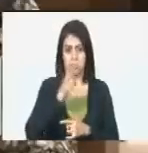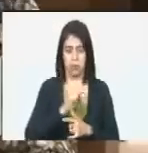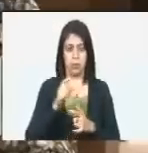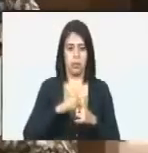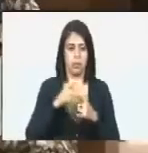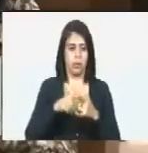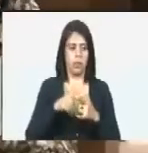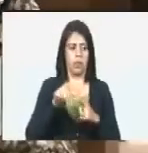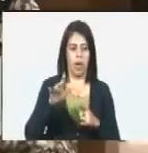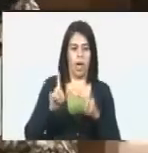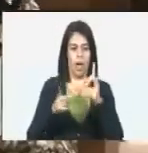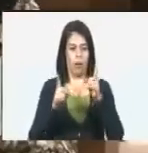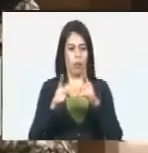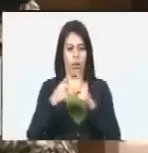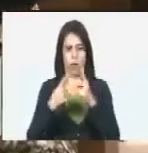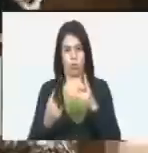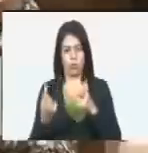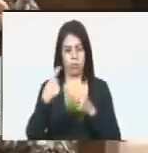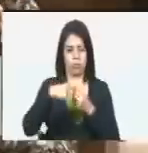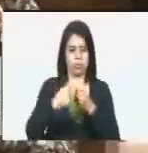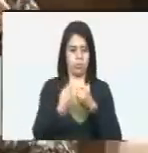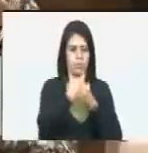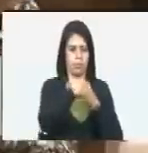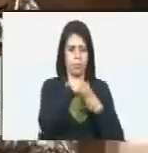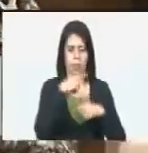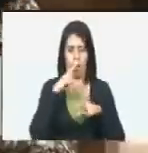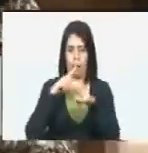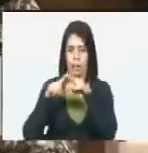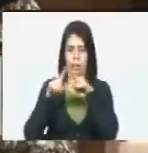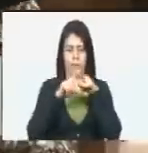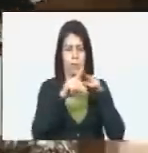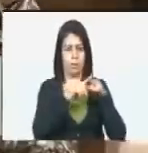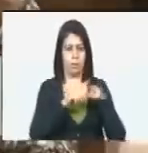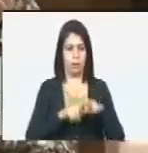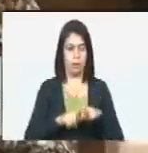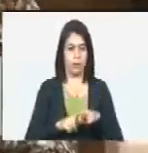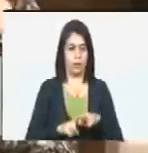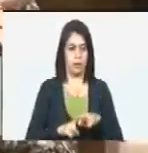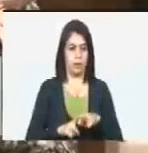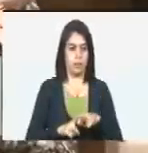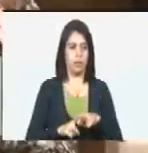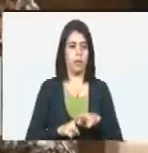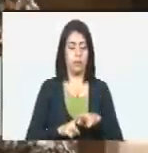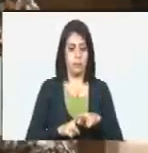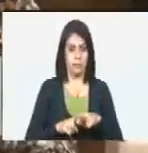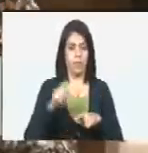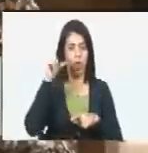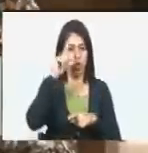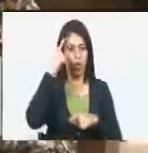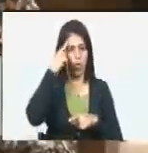alguna quizás crítica de lógica jurídica, pero está allí.